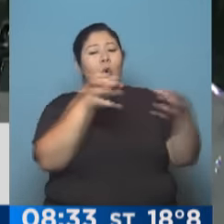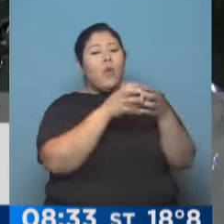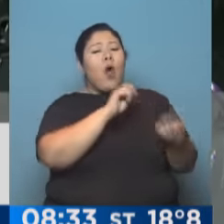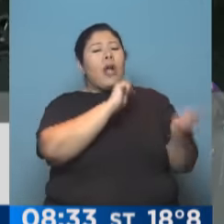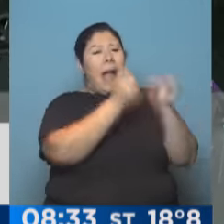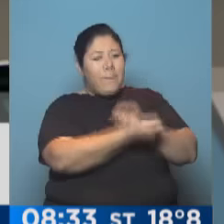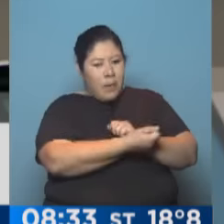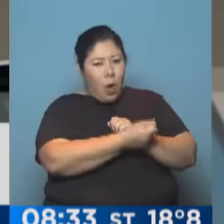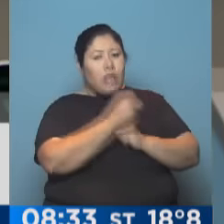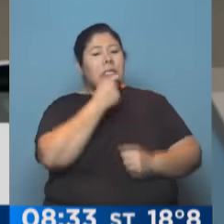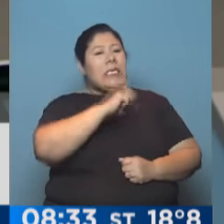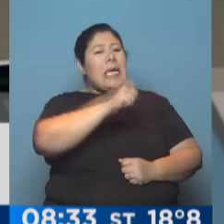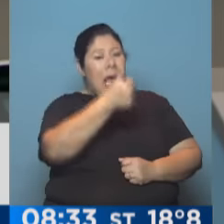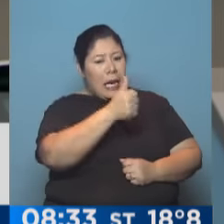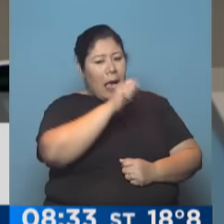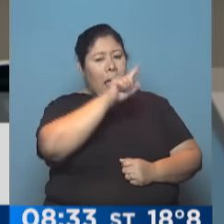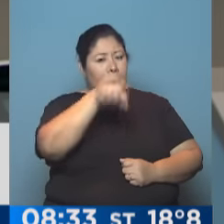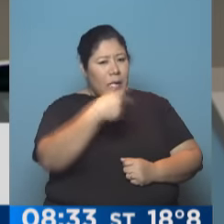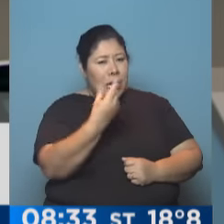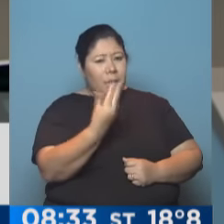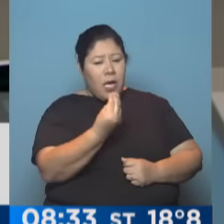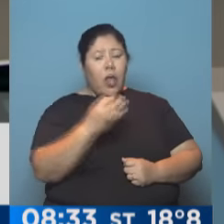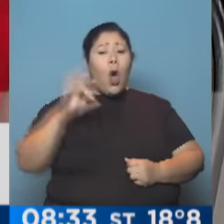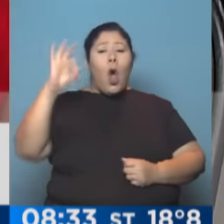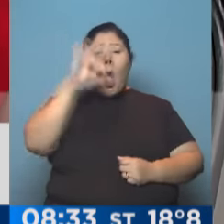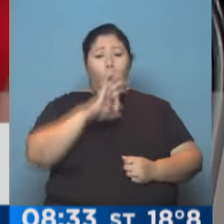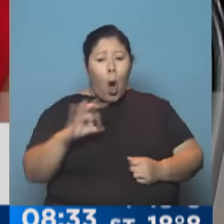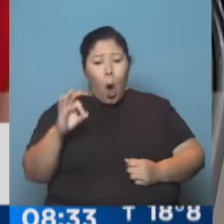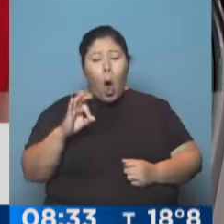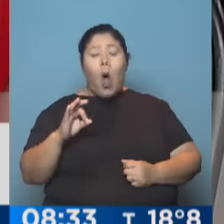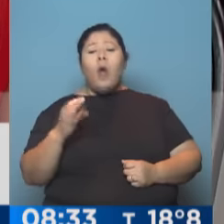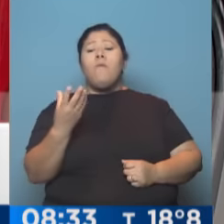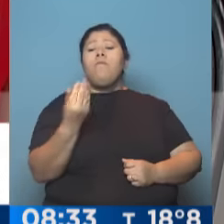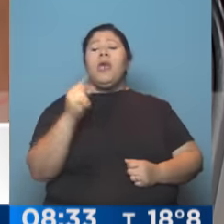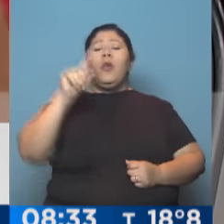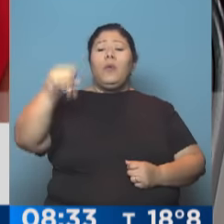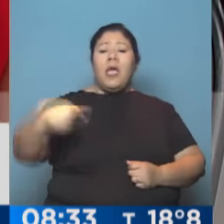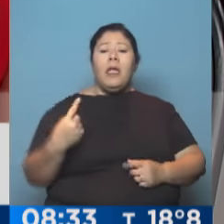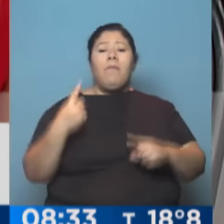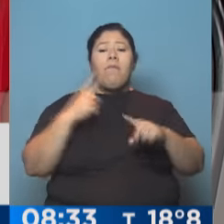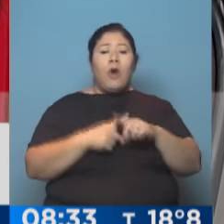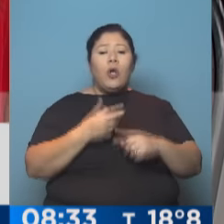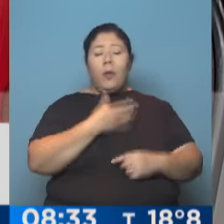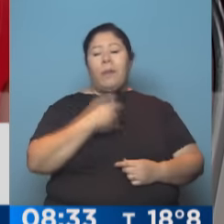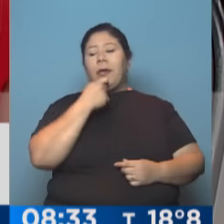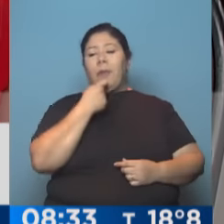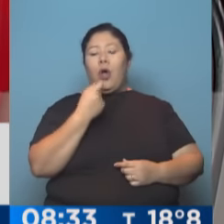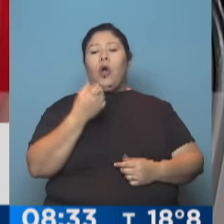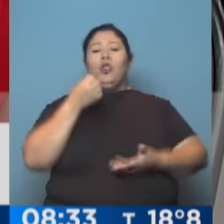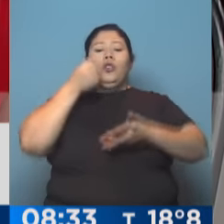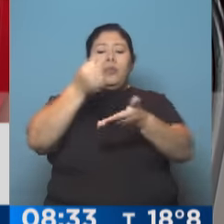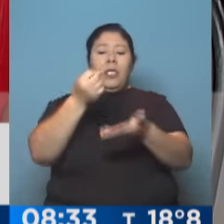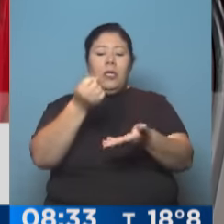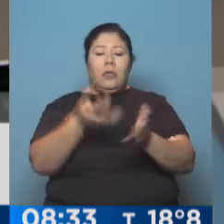miedo surge de las secuelas que podría tener ese gobierno digo porque cuando uno dice piensa en eliminar subsidios